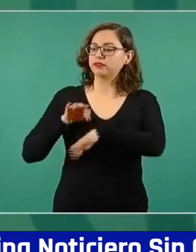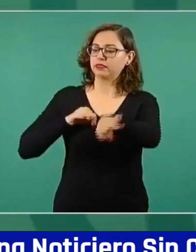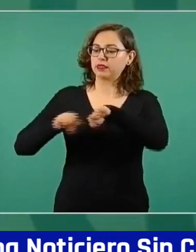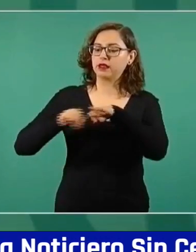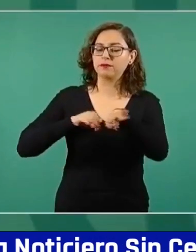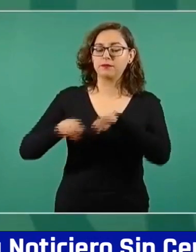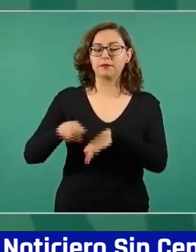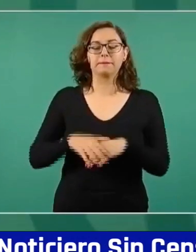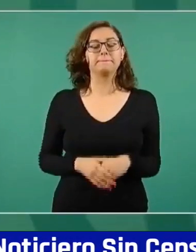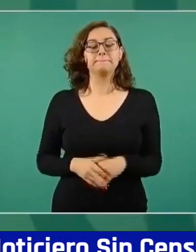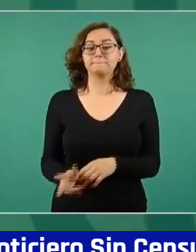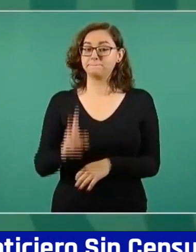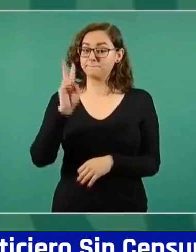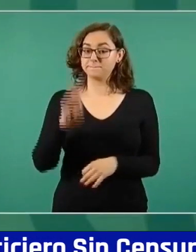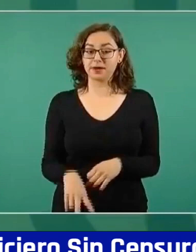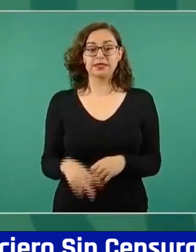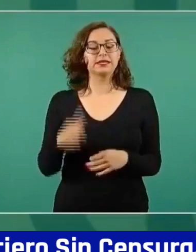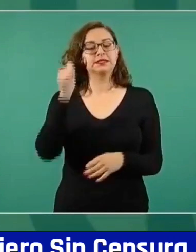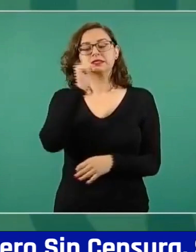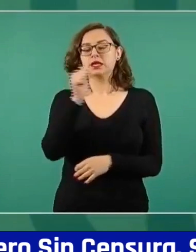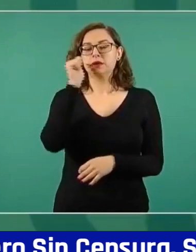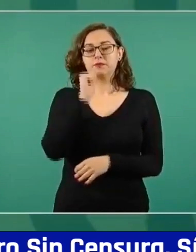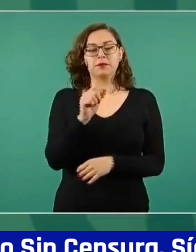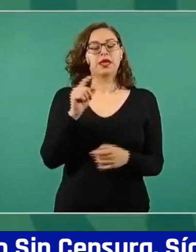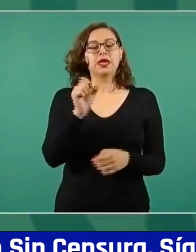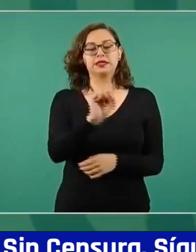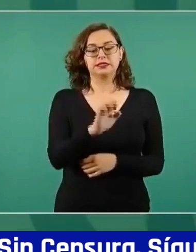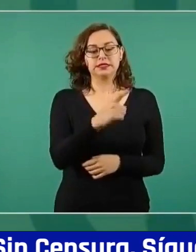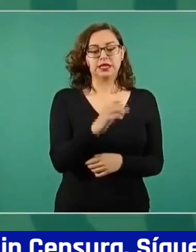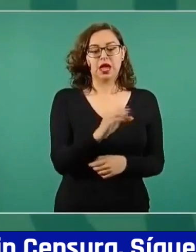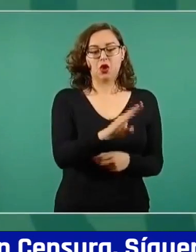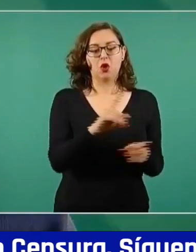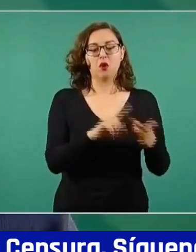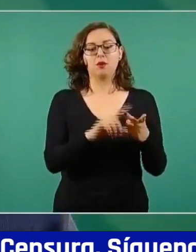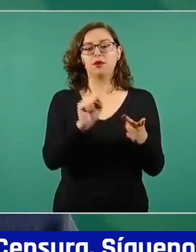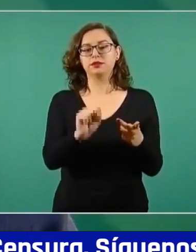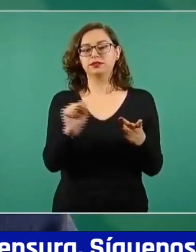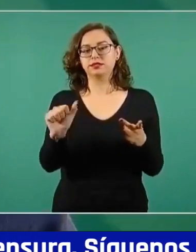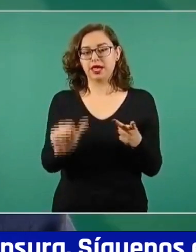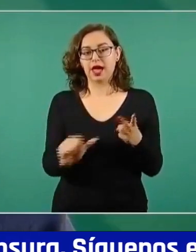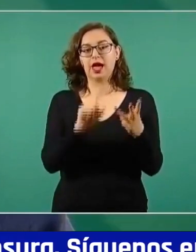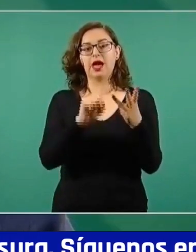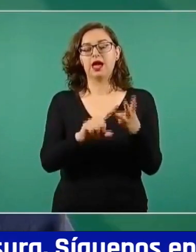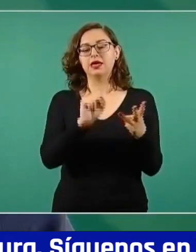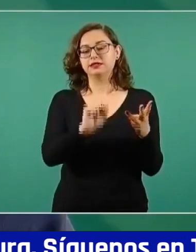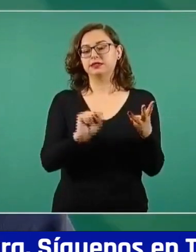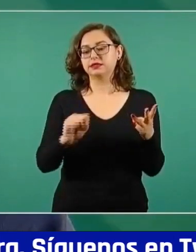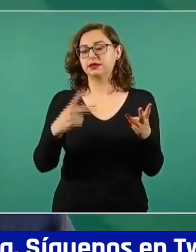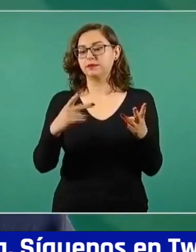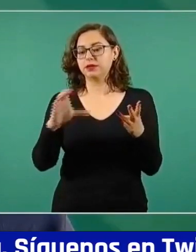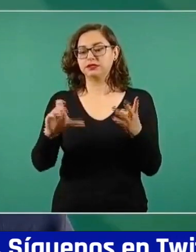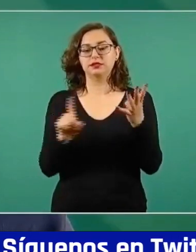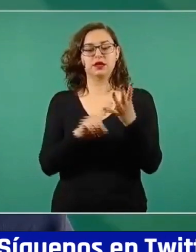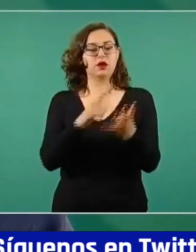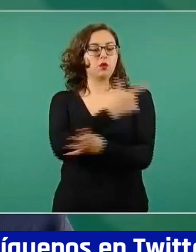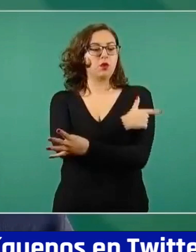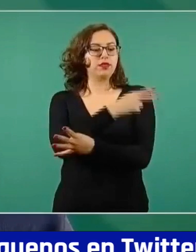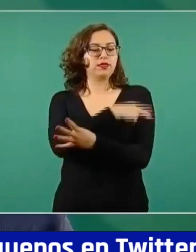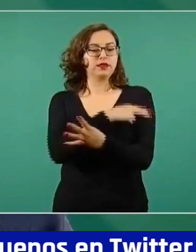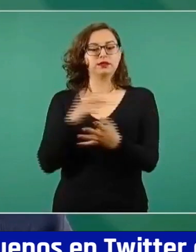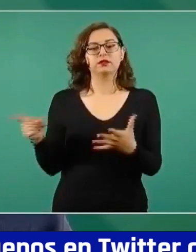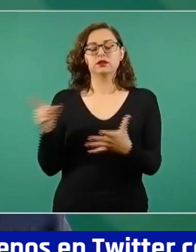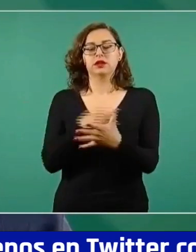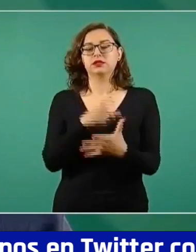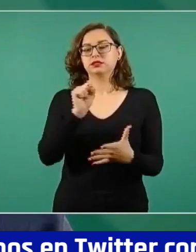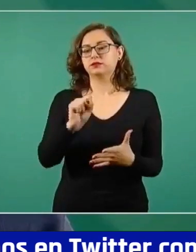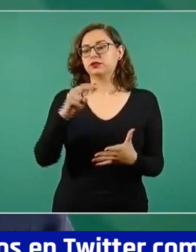una sinergia constante con la Secretaría de Gobernación, la Secretaría de Salud, la Secretaría de Seguridad Ciudadana, la Guardia Nacional y Protección